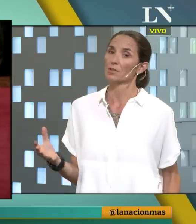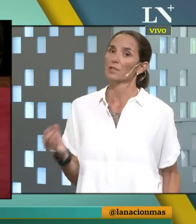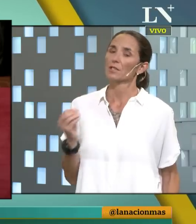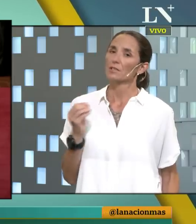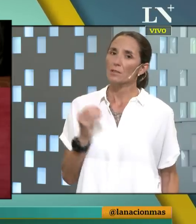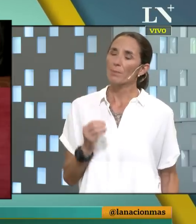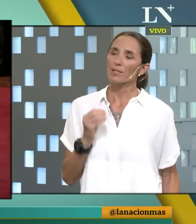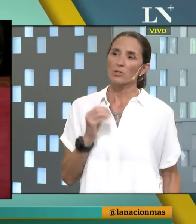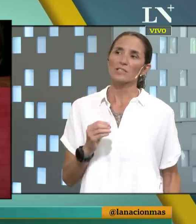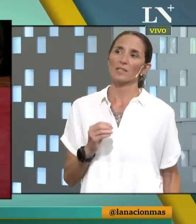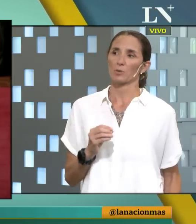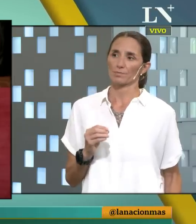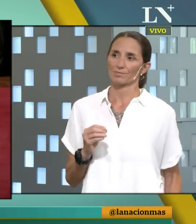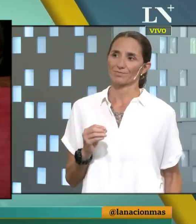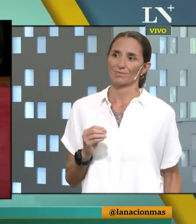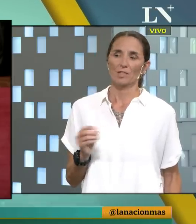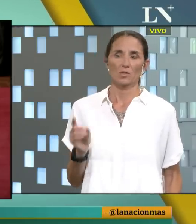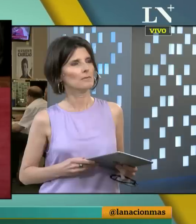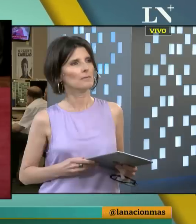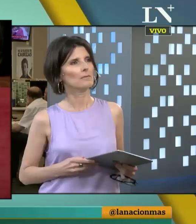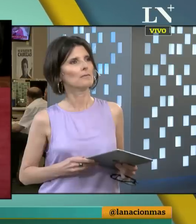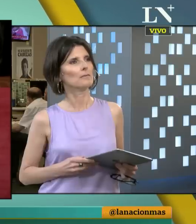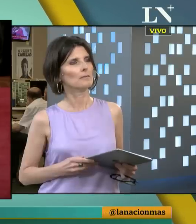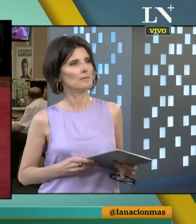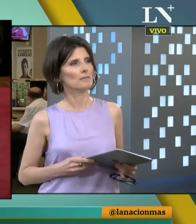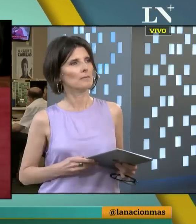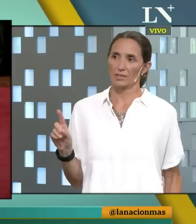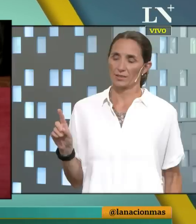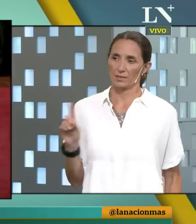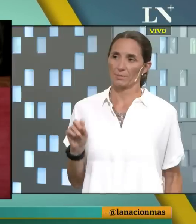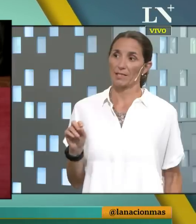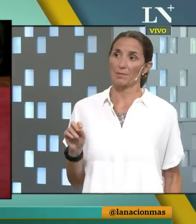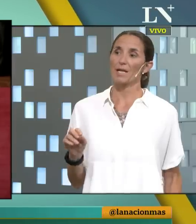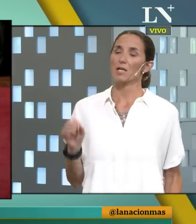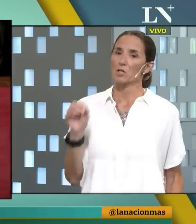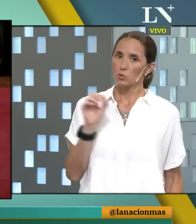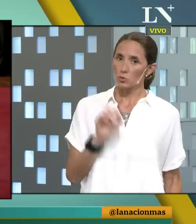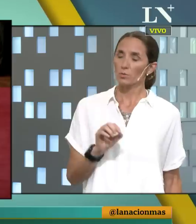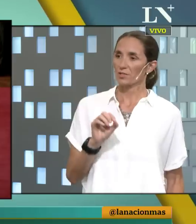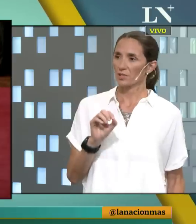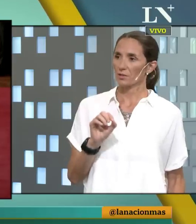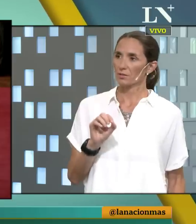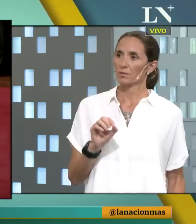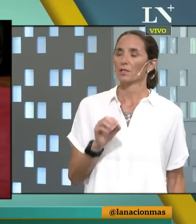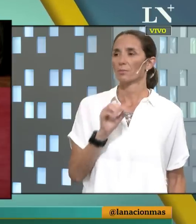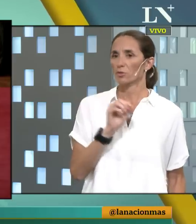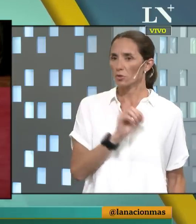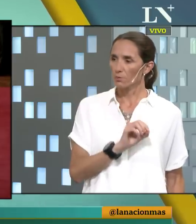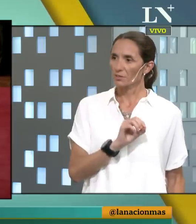sufrimiento. Y el Papa no les habló. Hoy no habló de Venezuela desde Panamá. Su